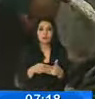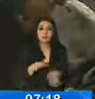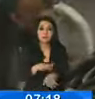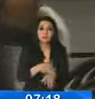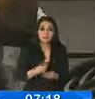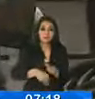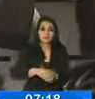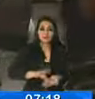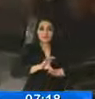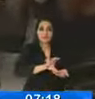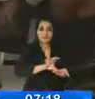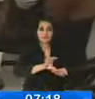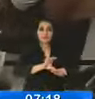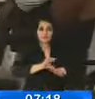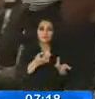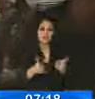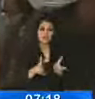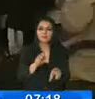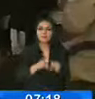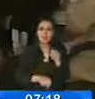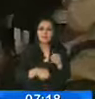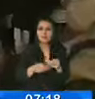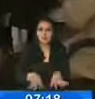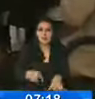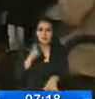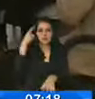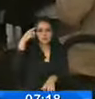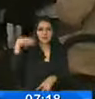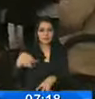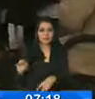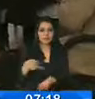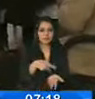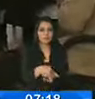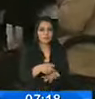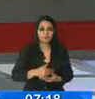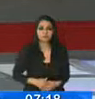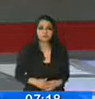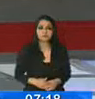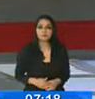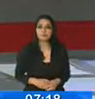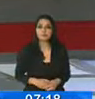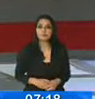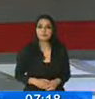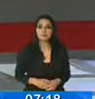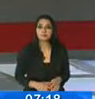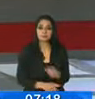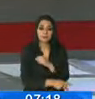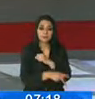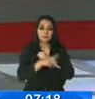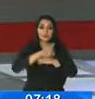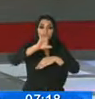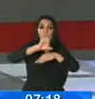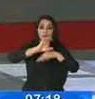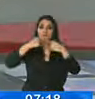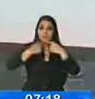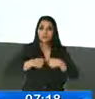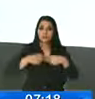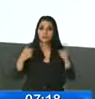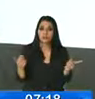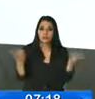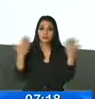indemnización y reparación integral, informó Héctor Romero. Petroecuador dio a conocer que terminó de